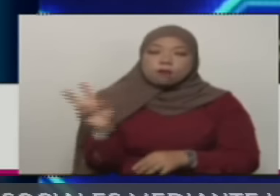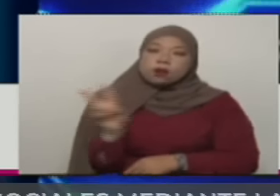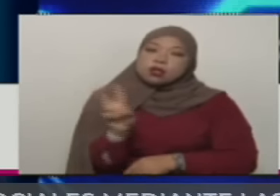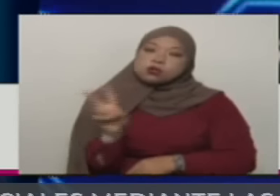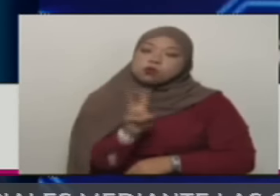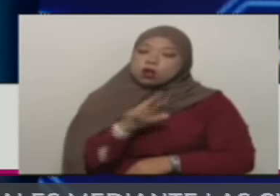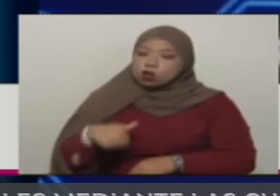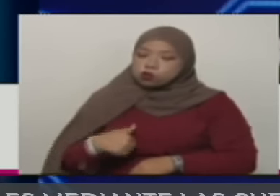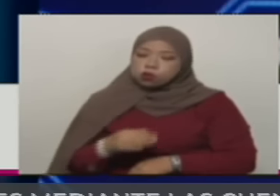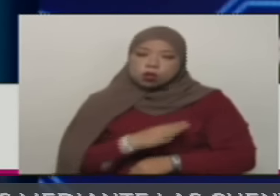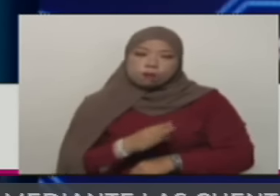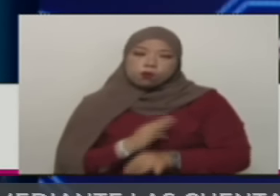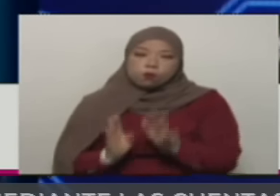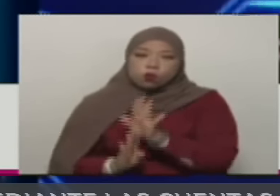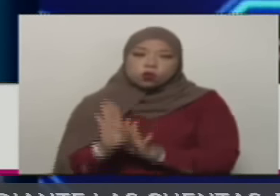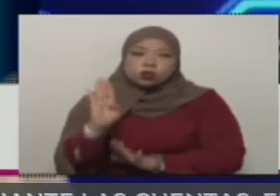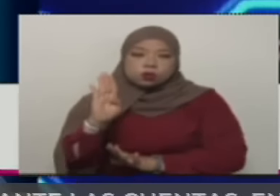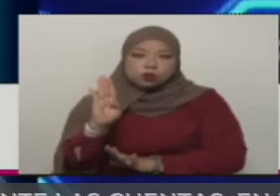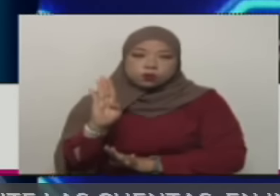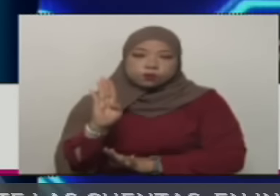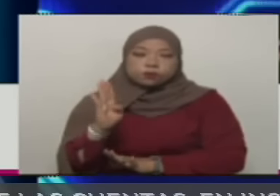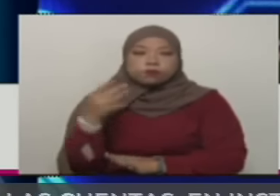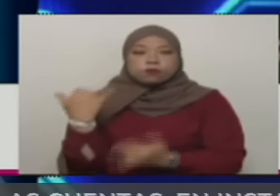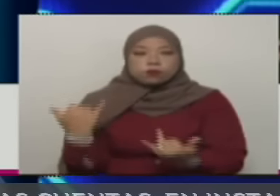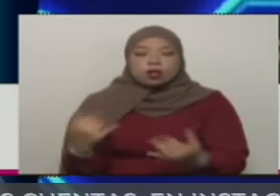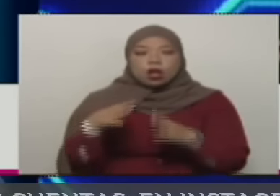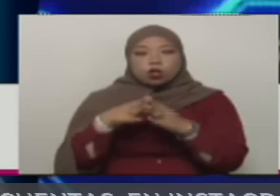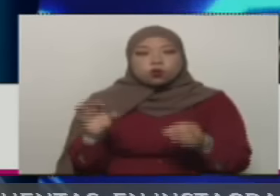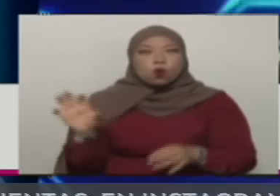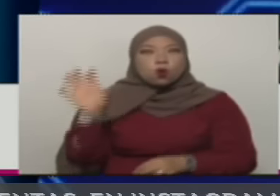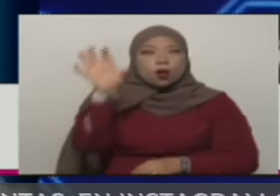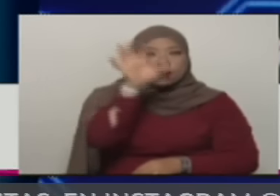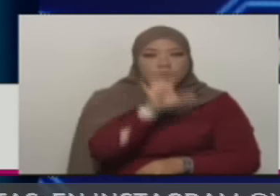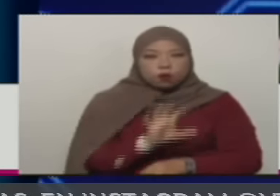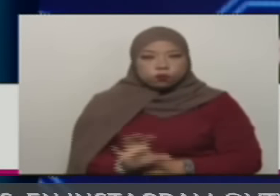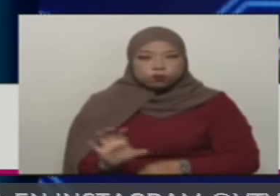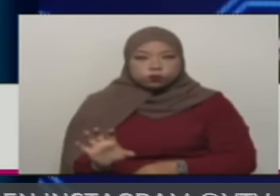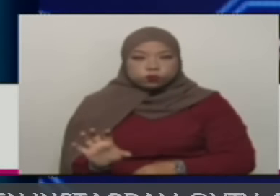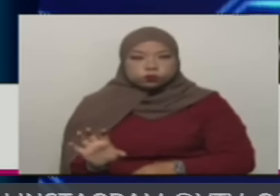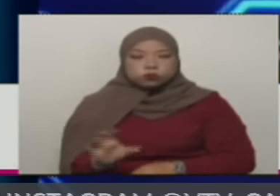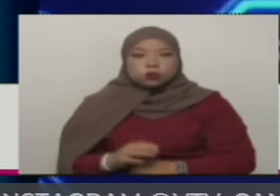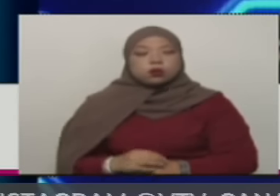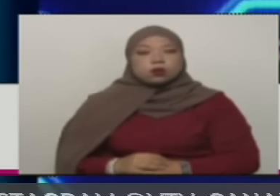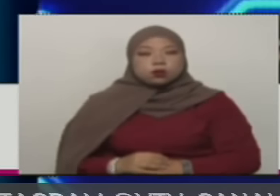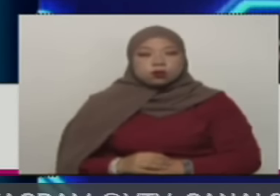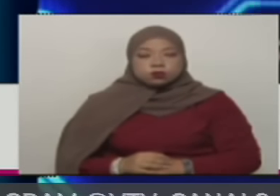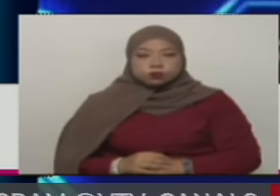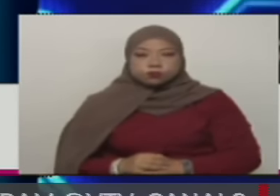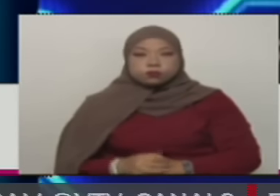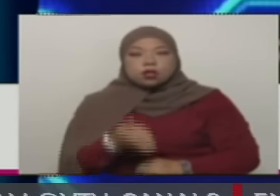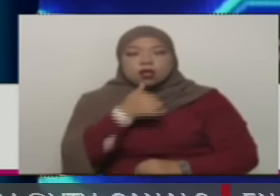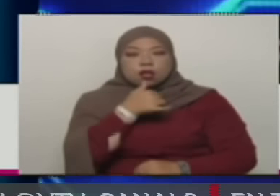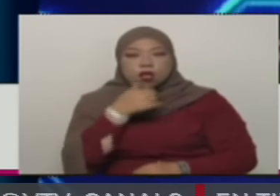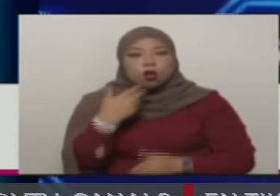nosotros y que se está logrando en todos lados. Yo te puedo decir, sin develar